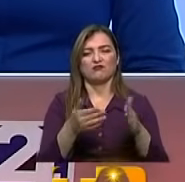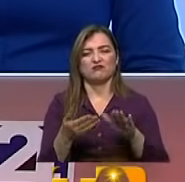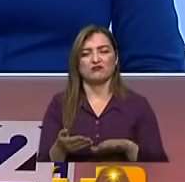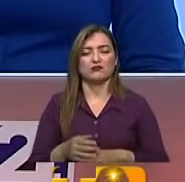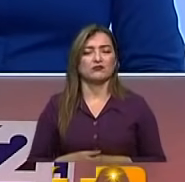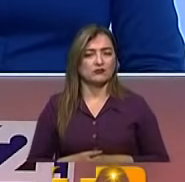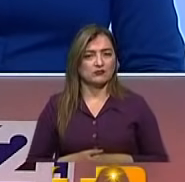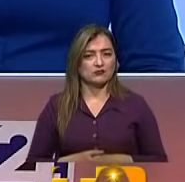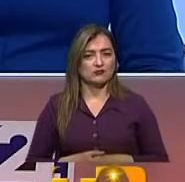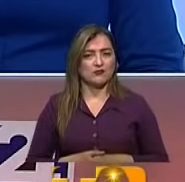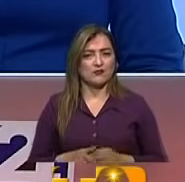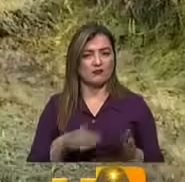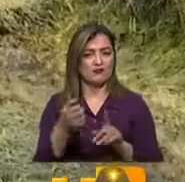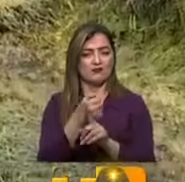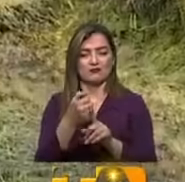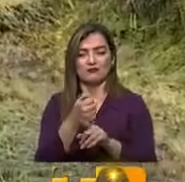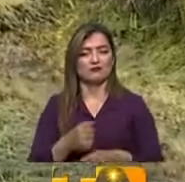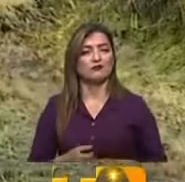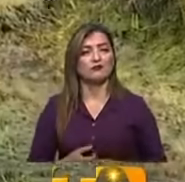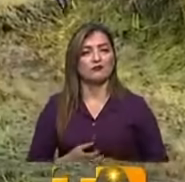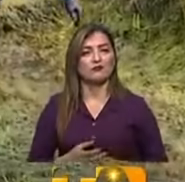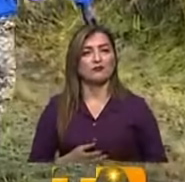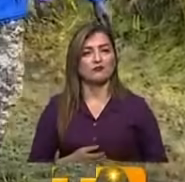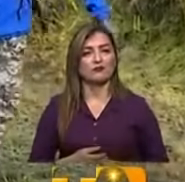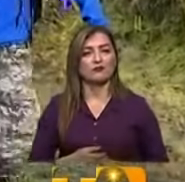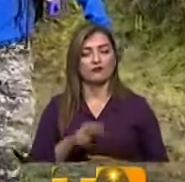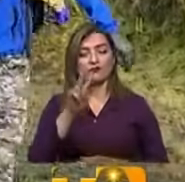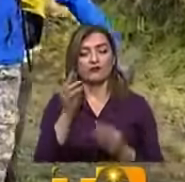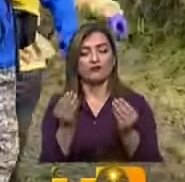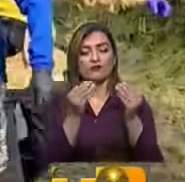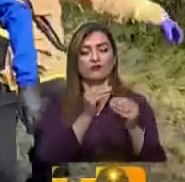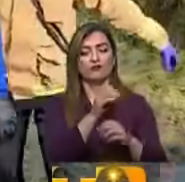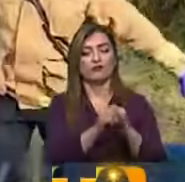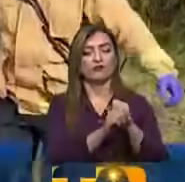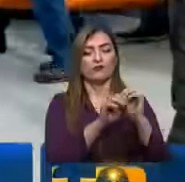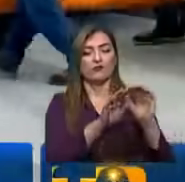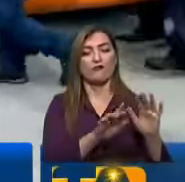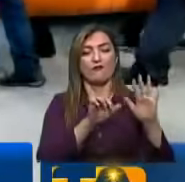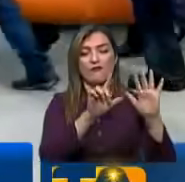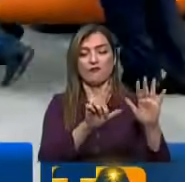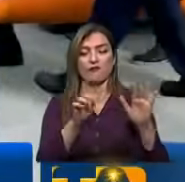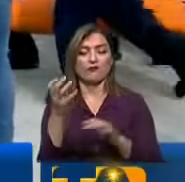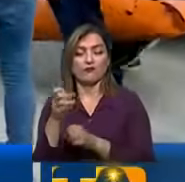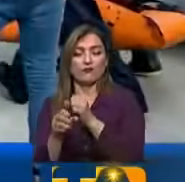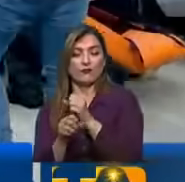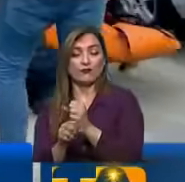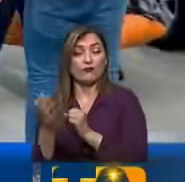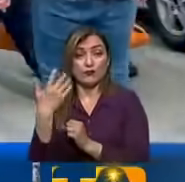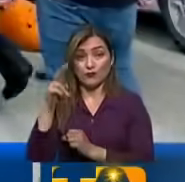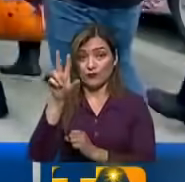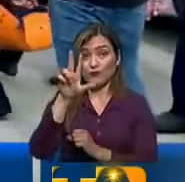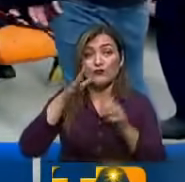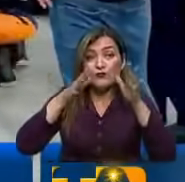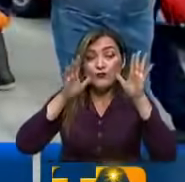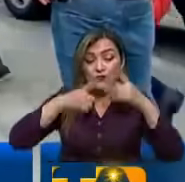autoridades descartan una muerte violenta. Los dos jóvenes de 27 y 14 años encontrados sin vida el pasado 23 de diciembre en